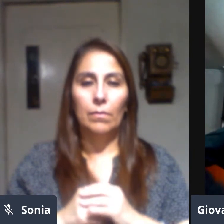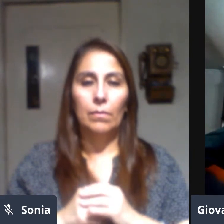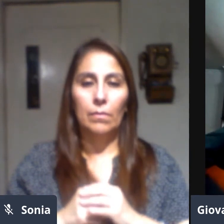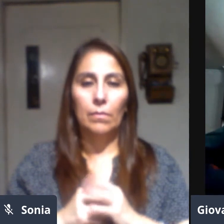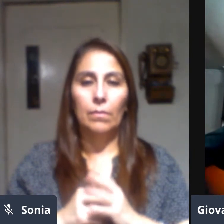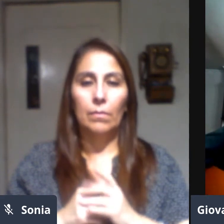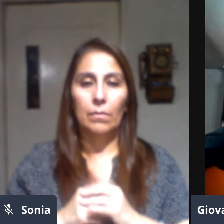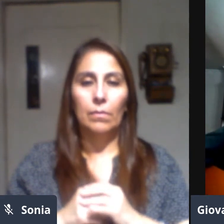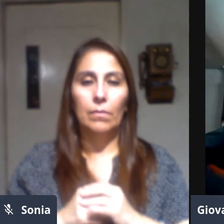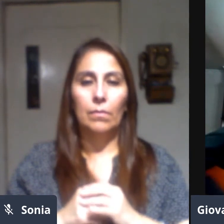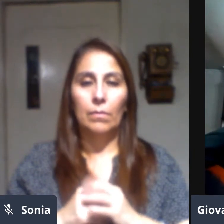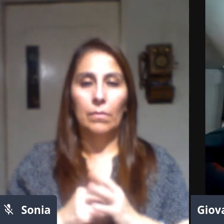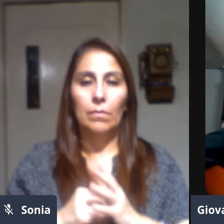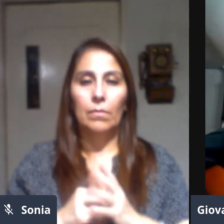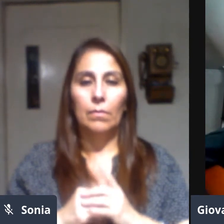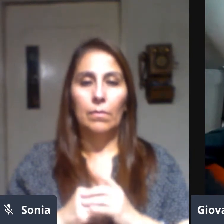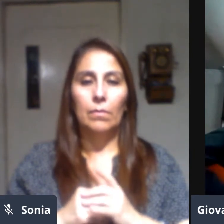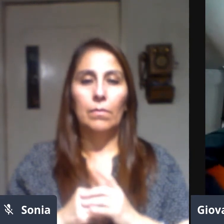ah